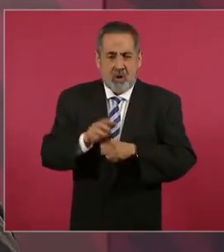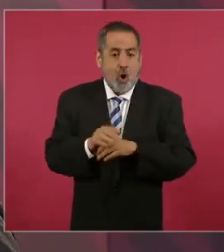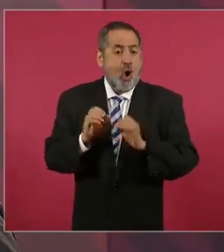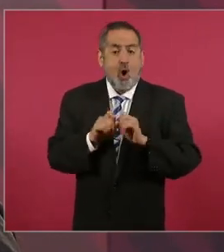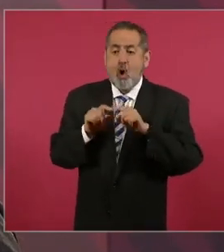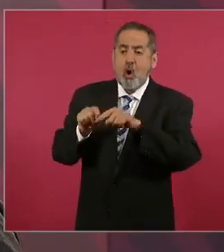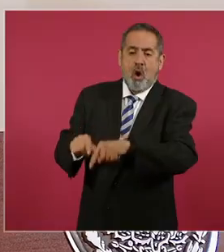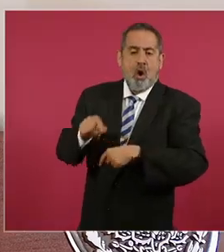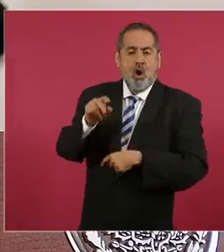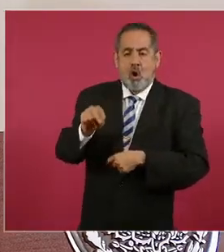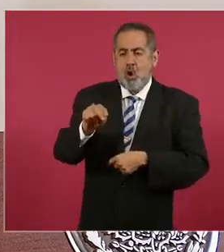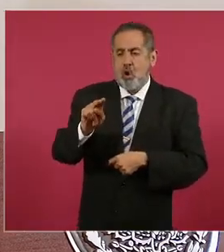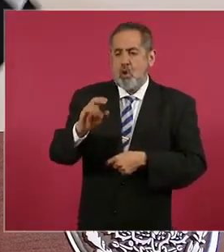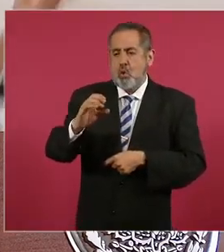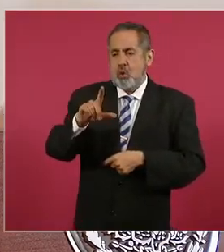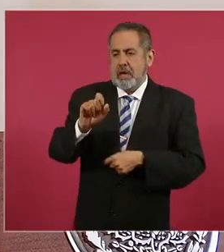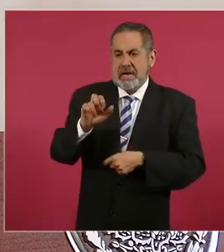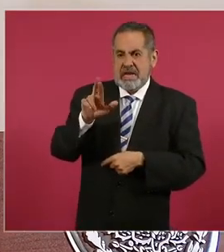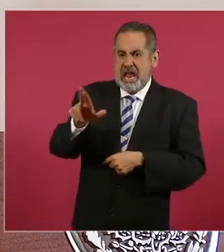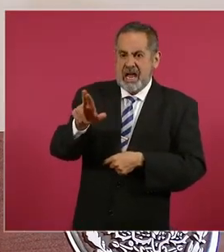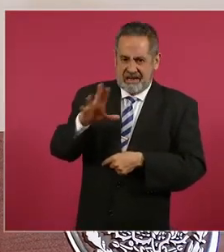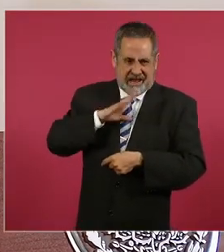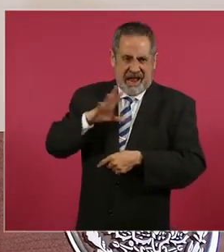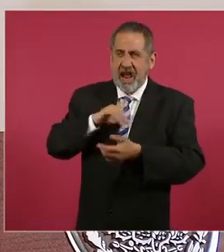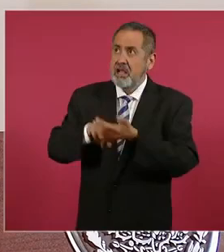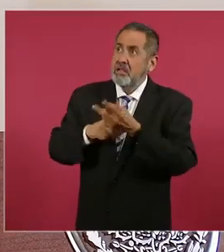nuclear. Tenemos de todo.